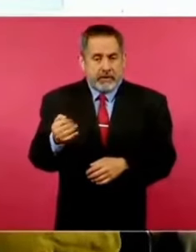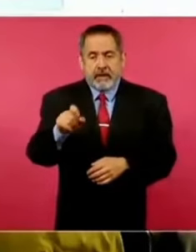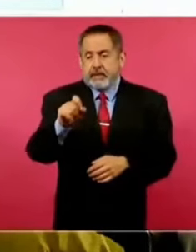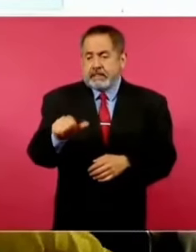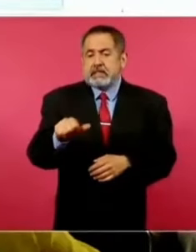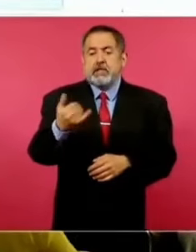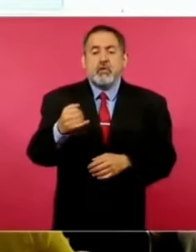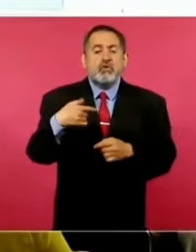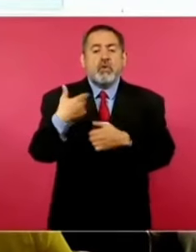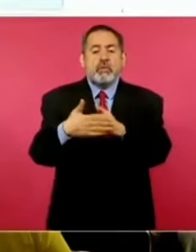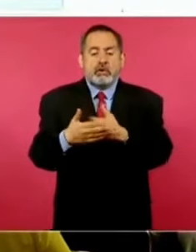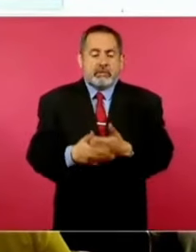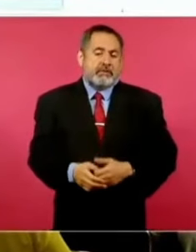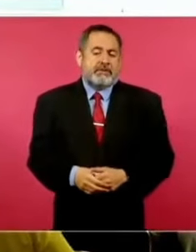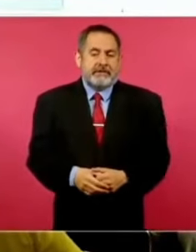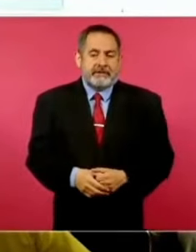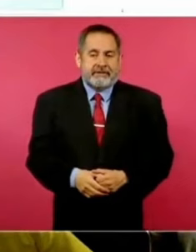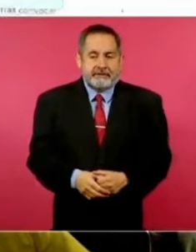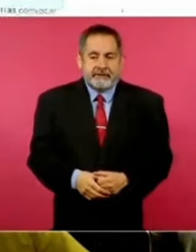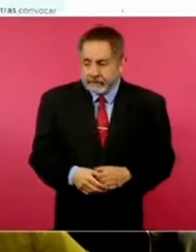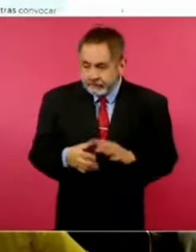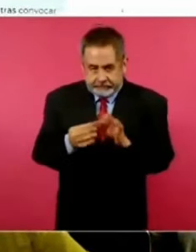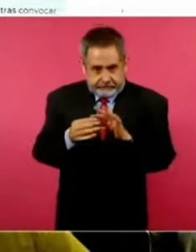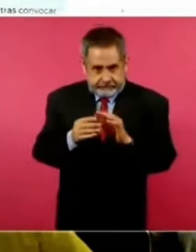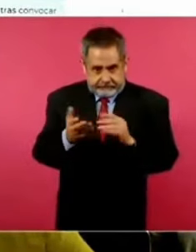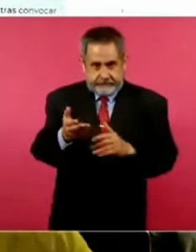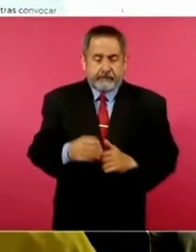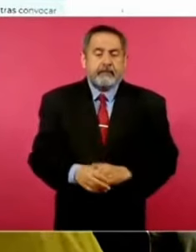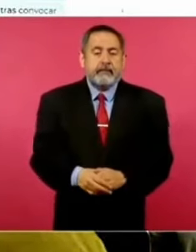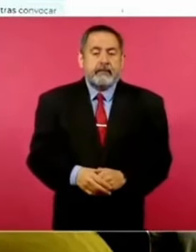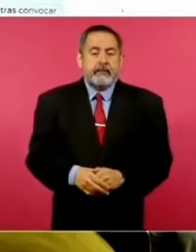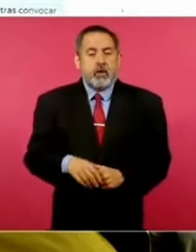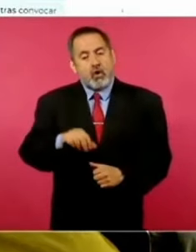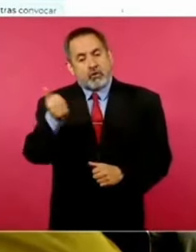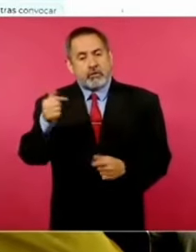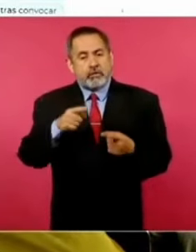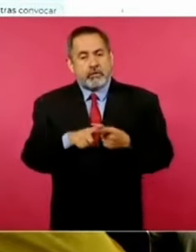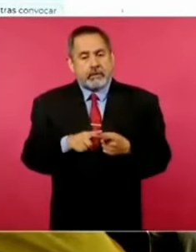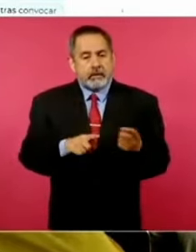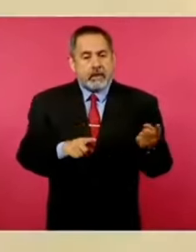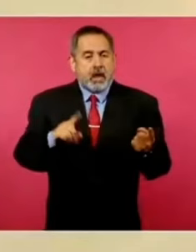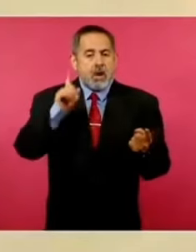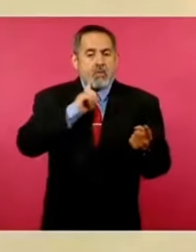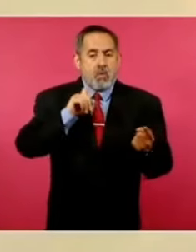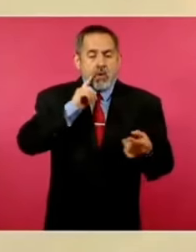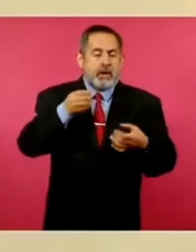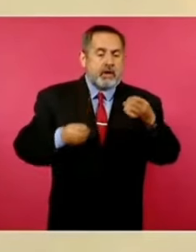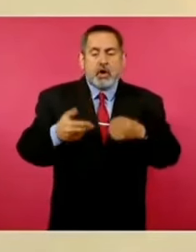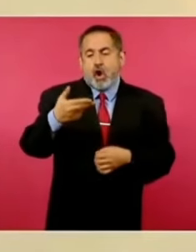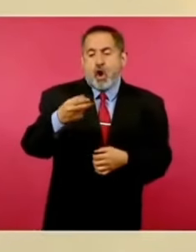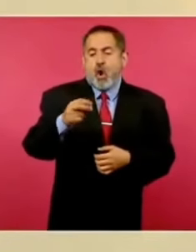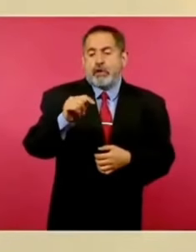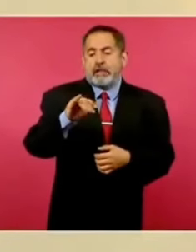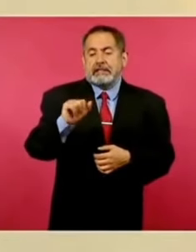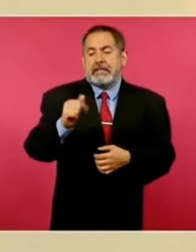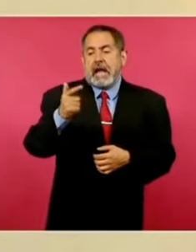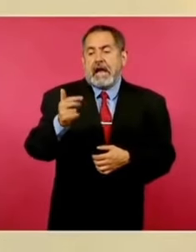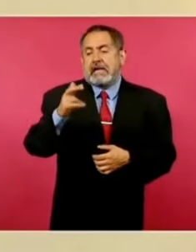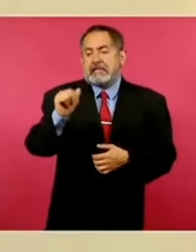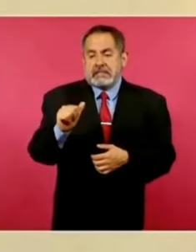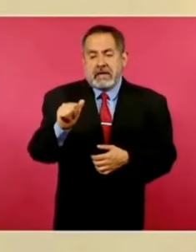26 de junio próximo adelante este otro caso se trata de la jueza Hortensia García